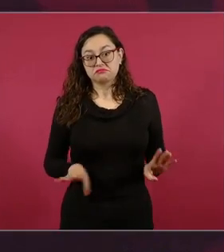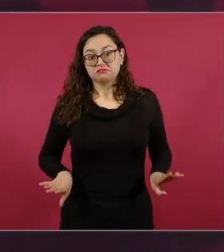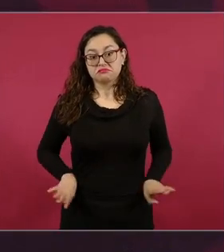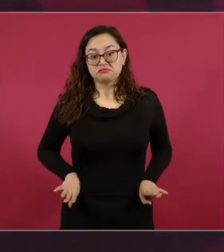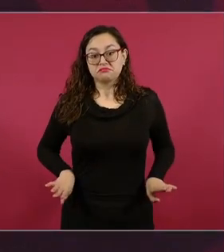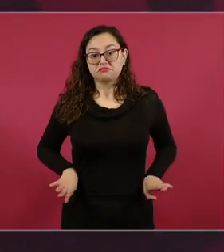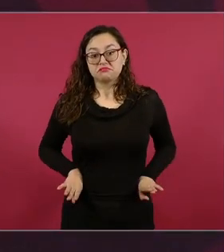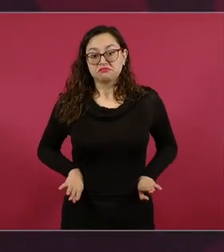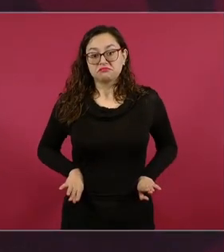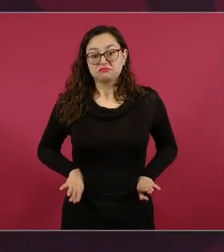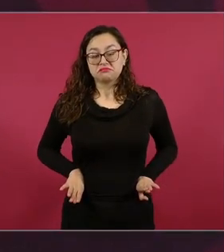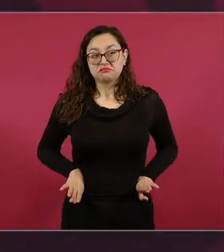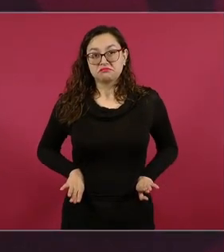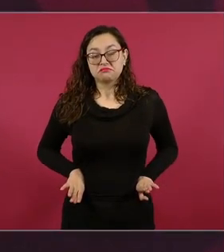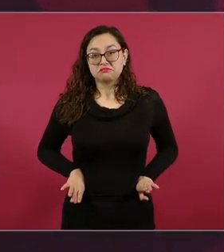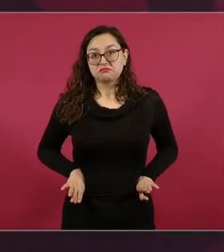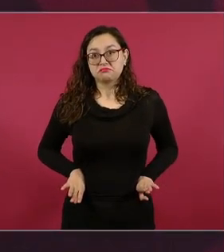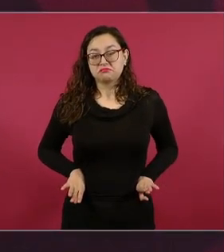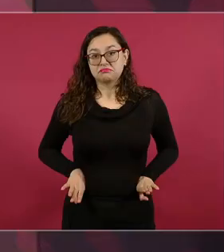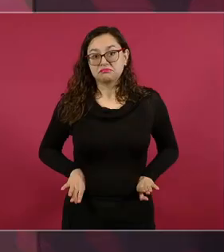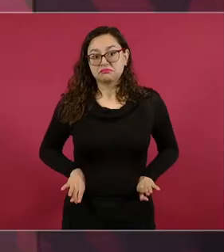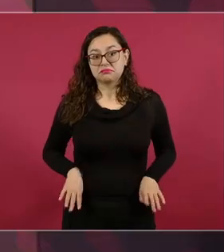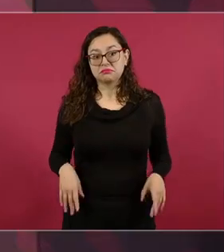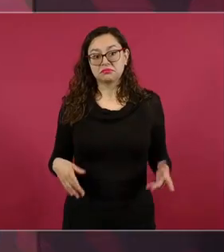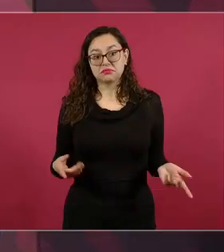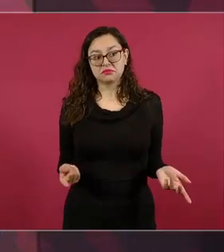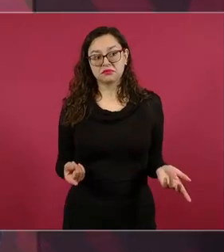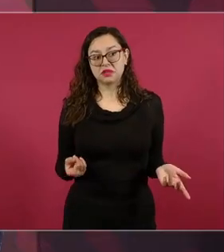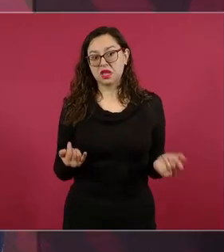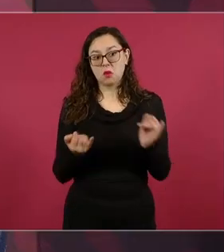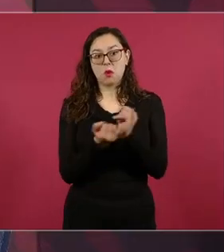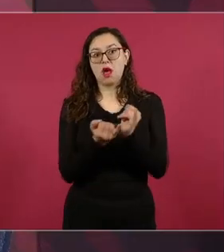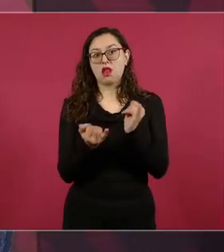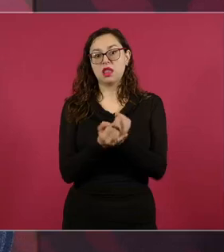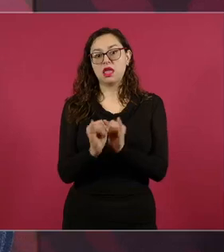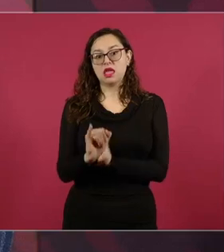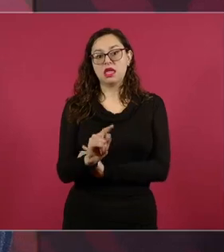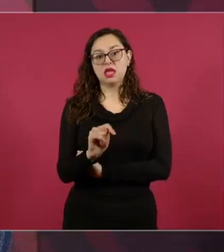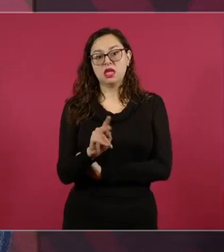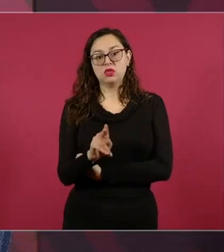seguidor de Iturbide,